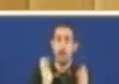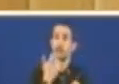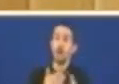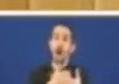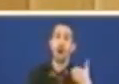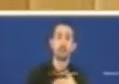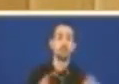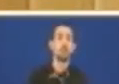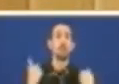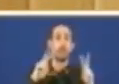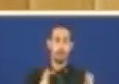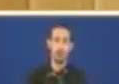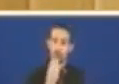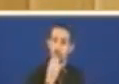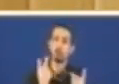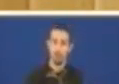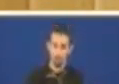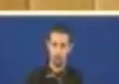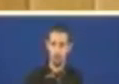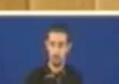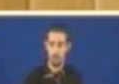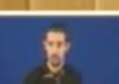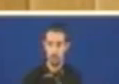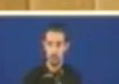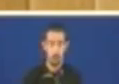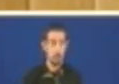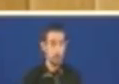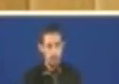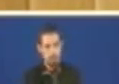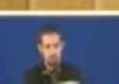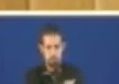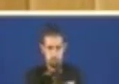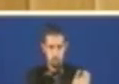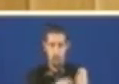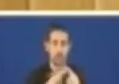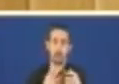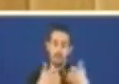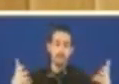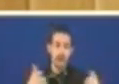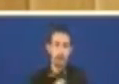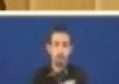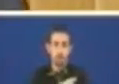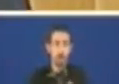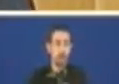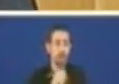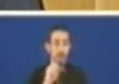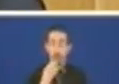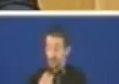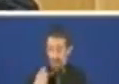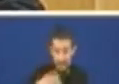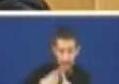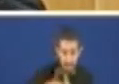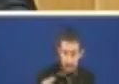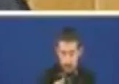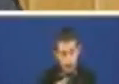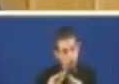competencias que ten en materia de consumo, entren a saco, e vou utilizar esta expresión, nos depósitos dos seus clientes? Bueno, eu